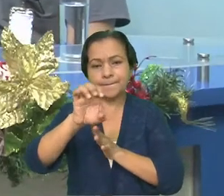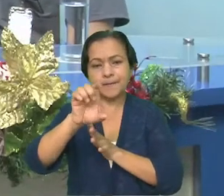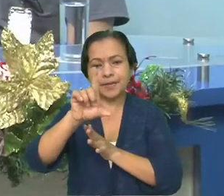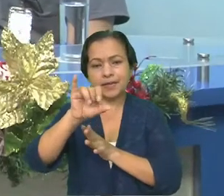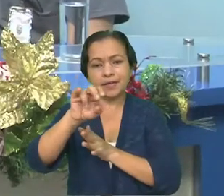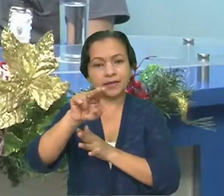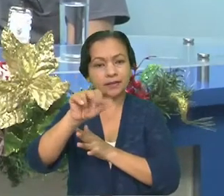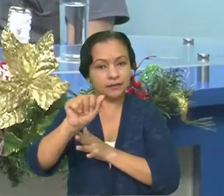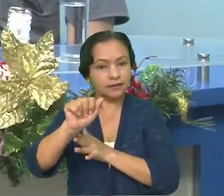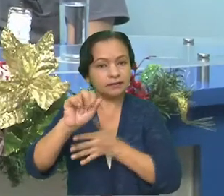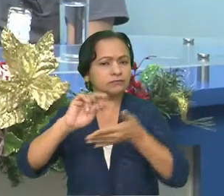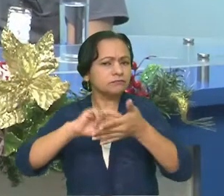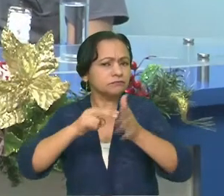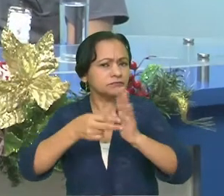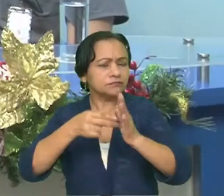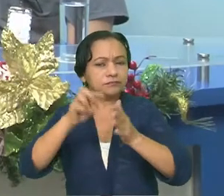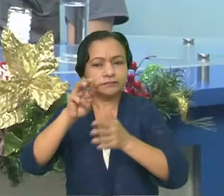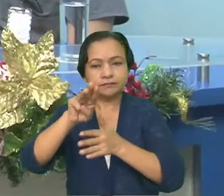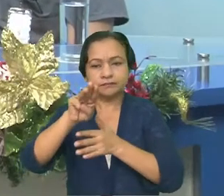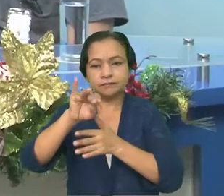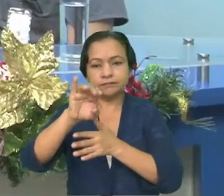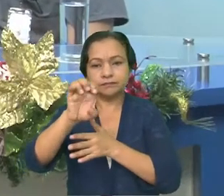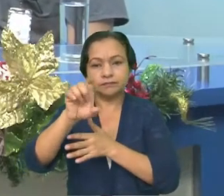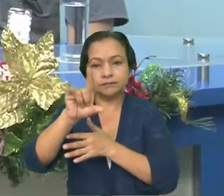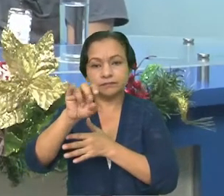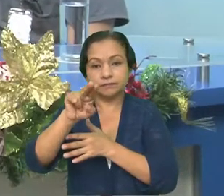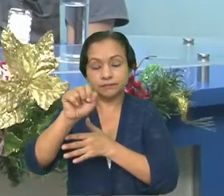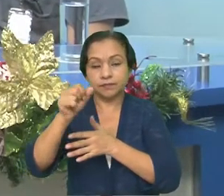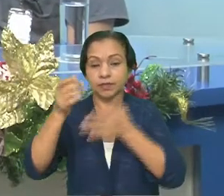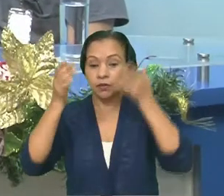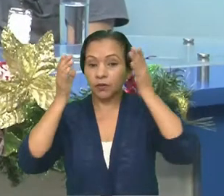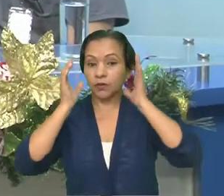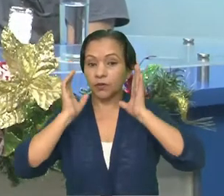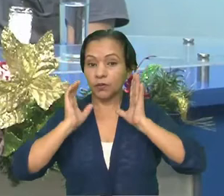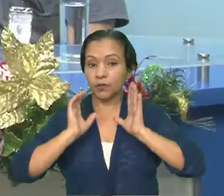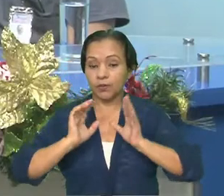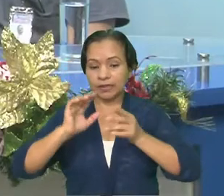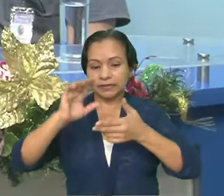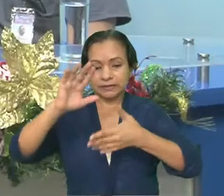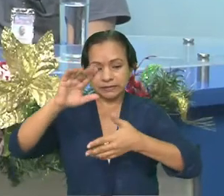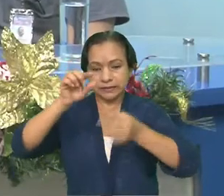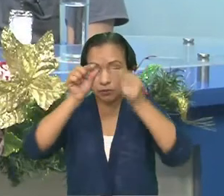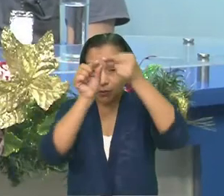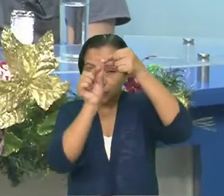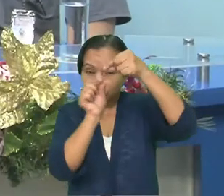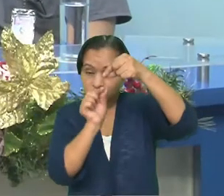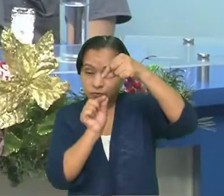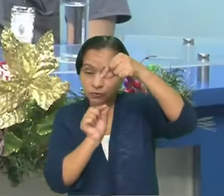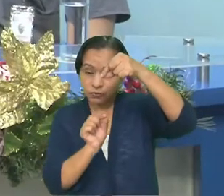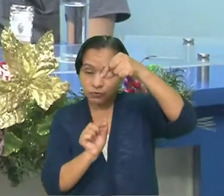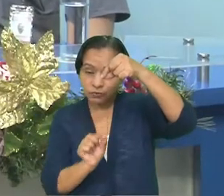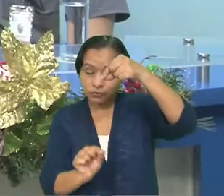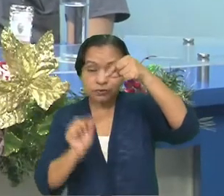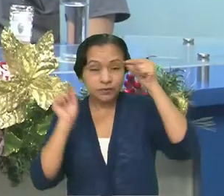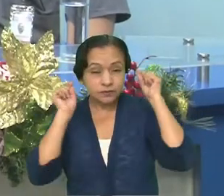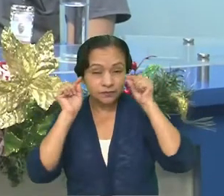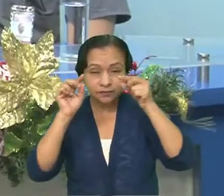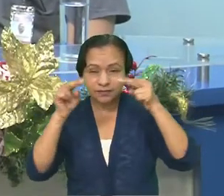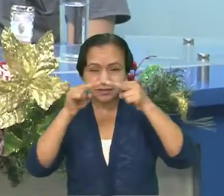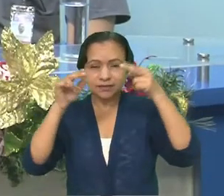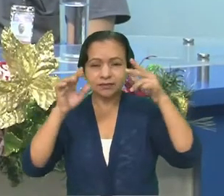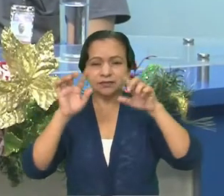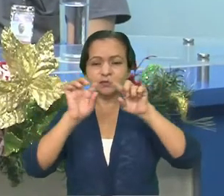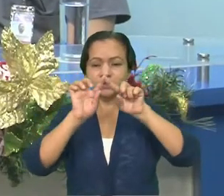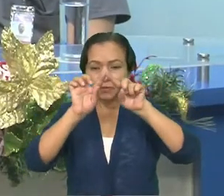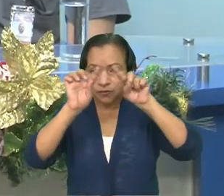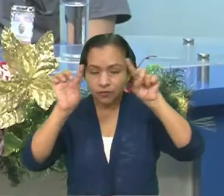ver con la mielina, que es una estructura muy importante dentro del sistema nervioso central y periférico. Es decir, tendríamos